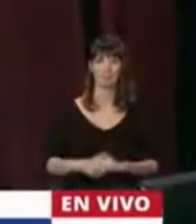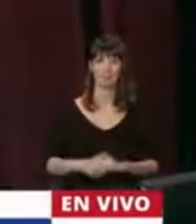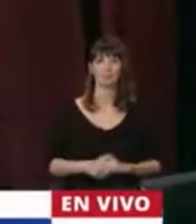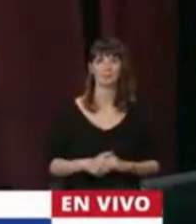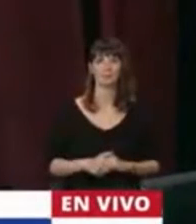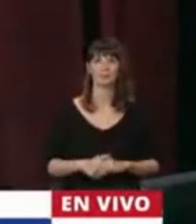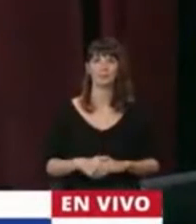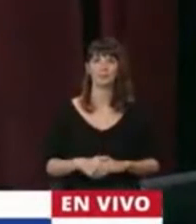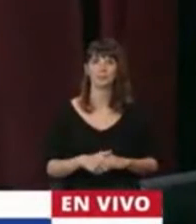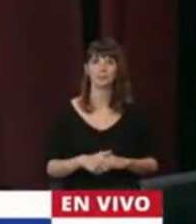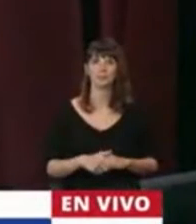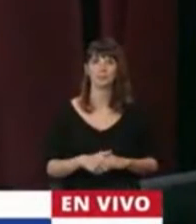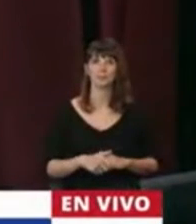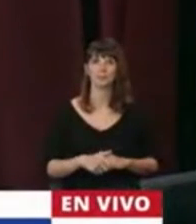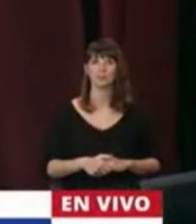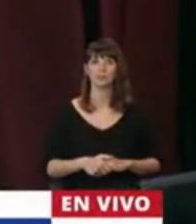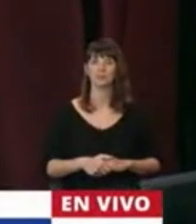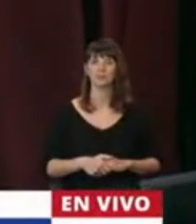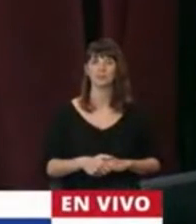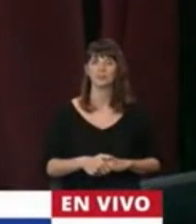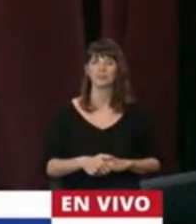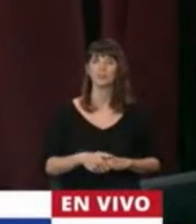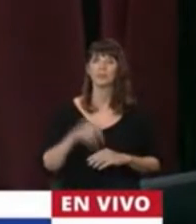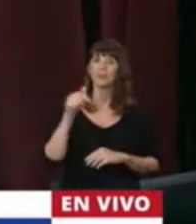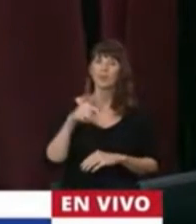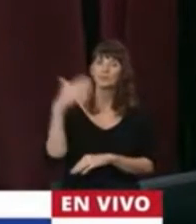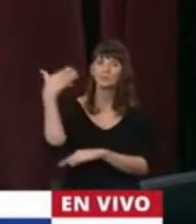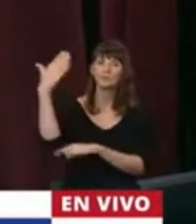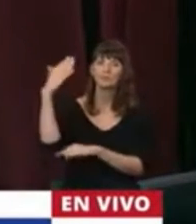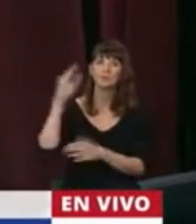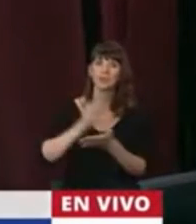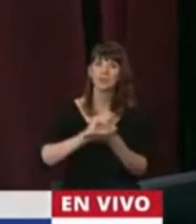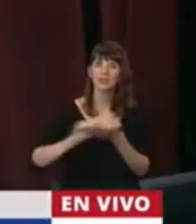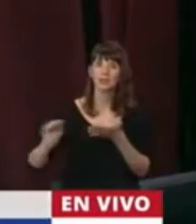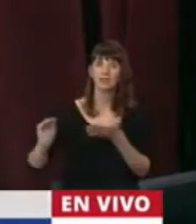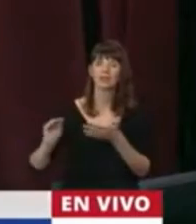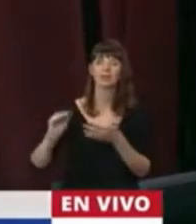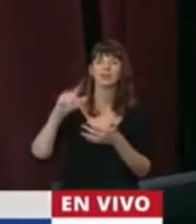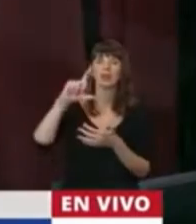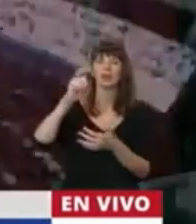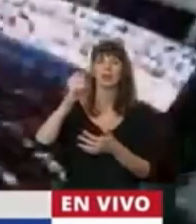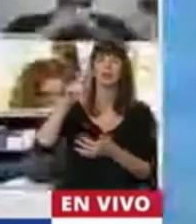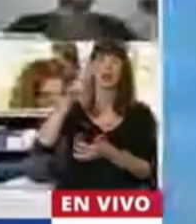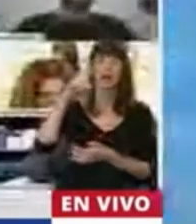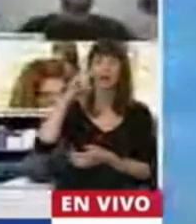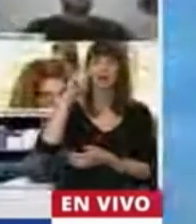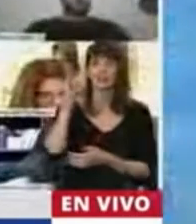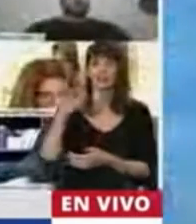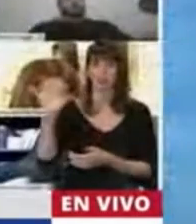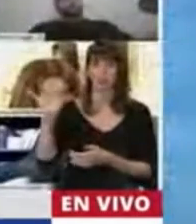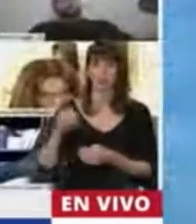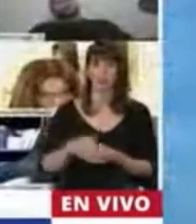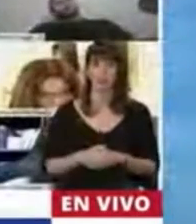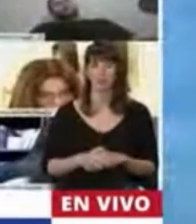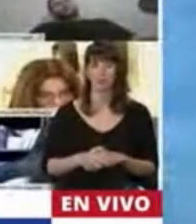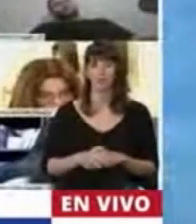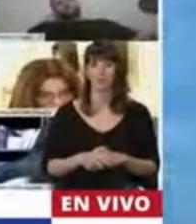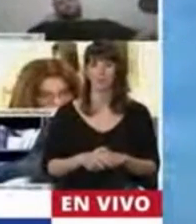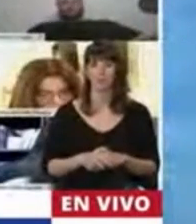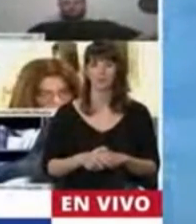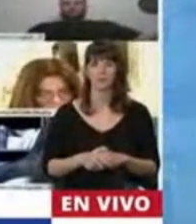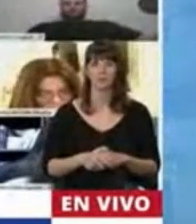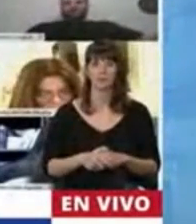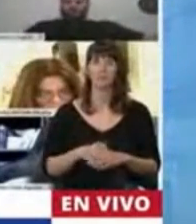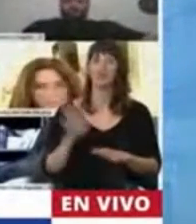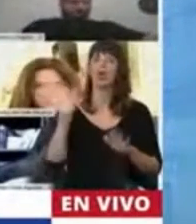ponerlo a disposición, porque muchas veces el equipamiento lo tiene el trabajador, y pagarle un plus que justamente implique todo el costo,